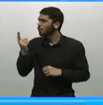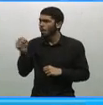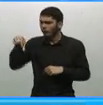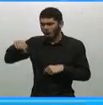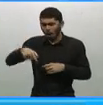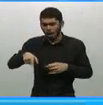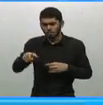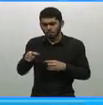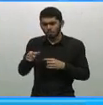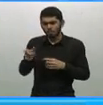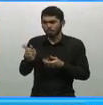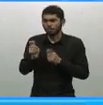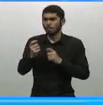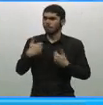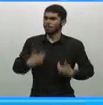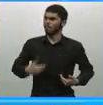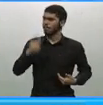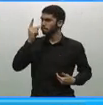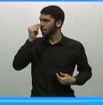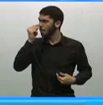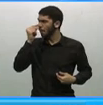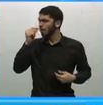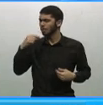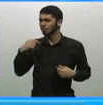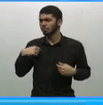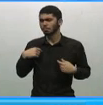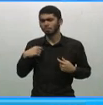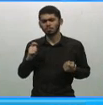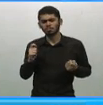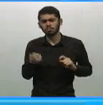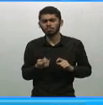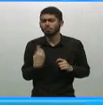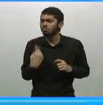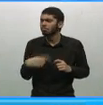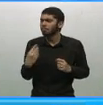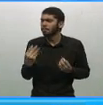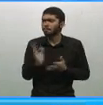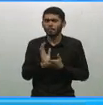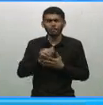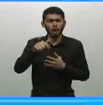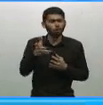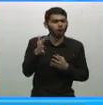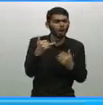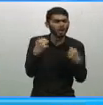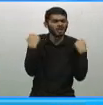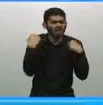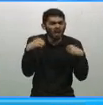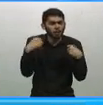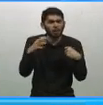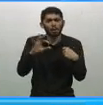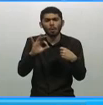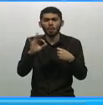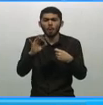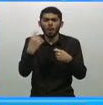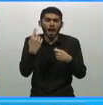paternidad más allá de de como ser humano en qué te afectó en tu día a día en el entrenamiento en qué te modificó por ahí ciertas prioridades que